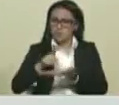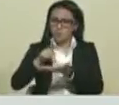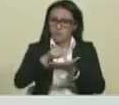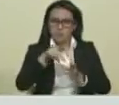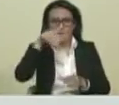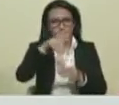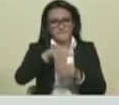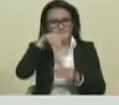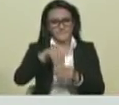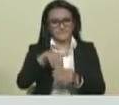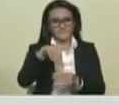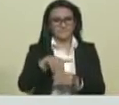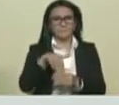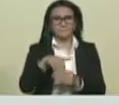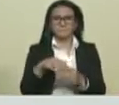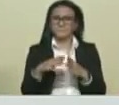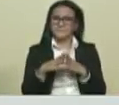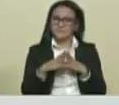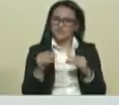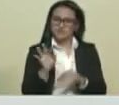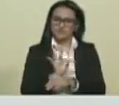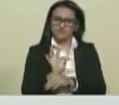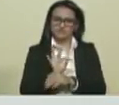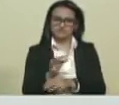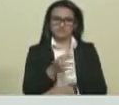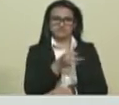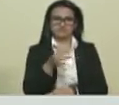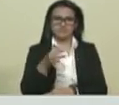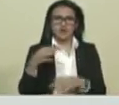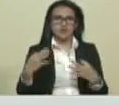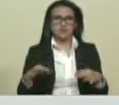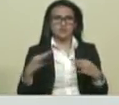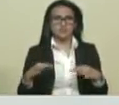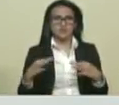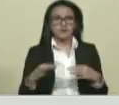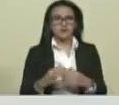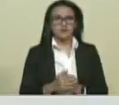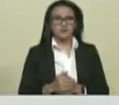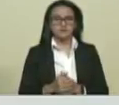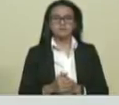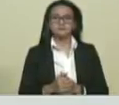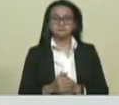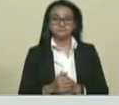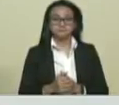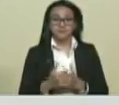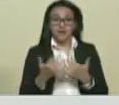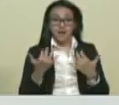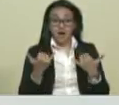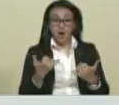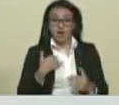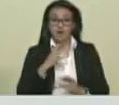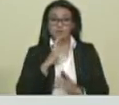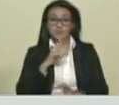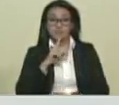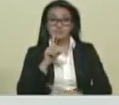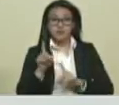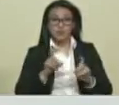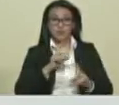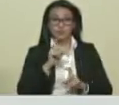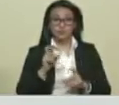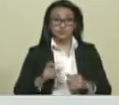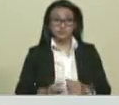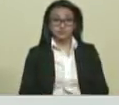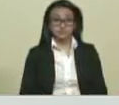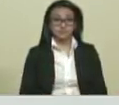de votación y todo con un funcionamiento normal. Con muchísimo gusto voy a responder las preguntas.